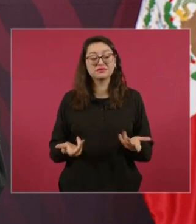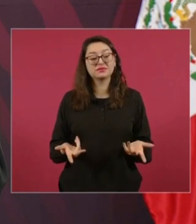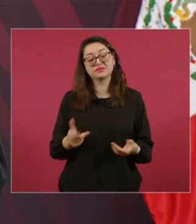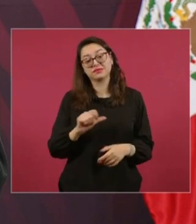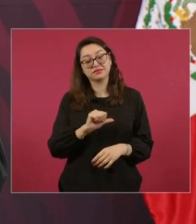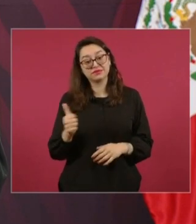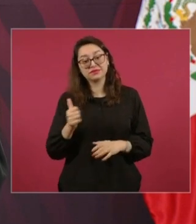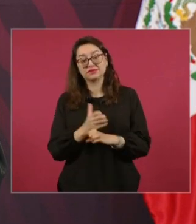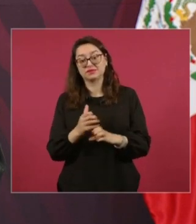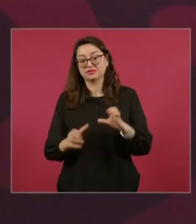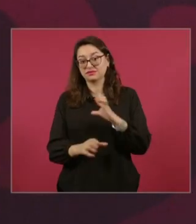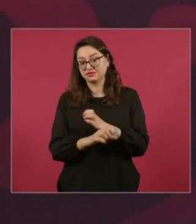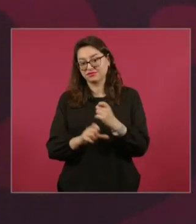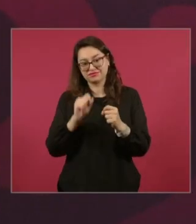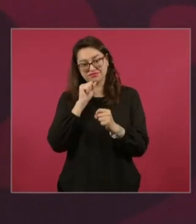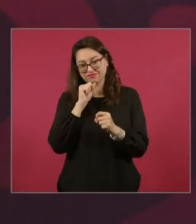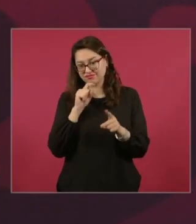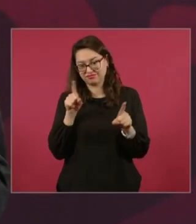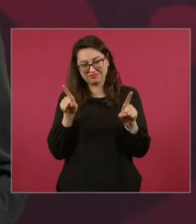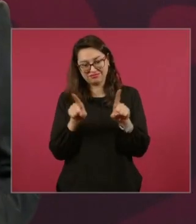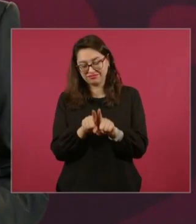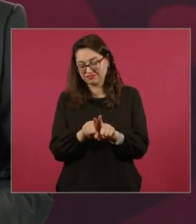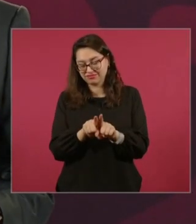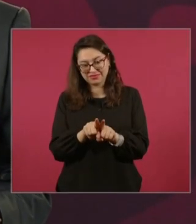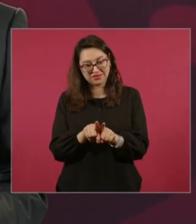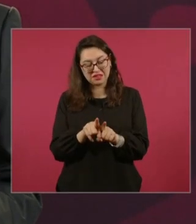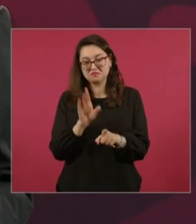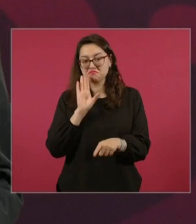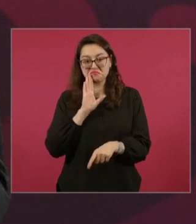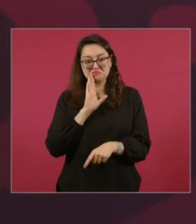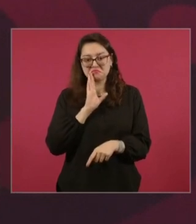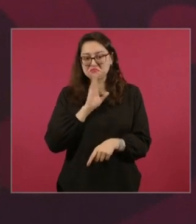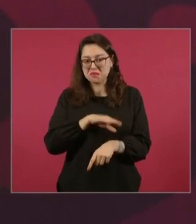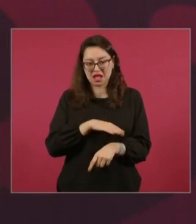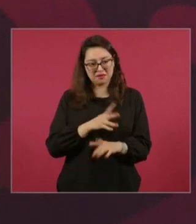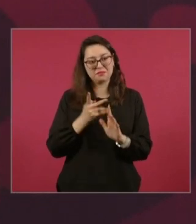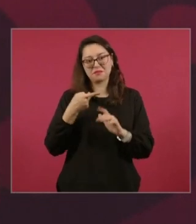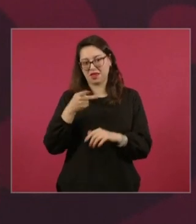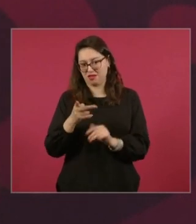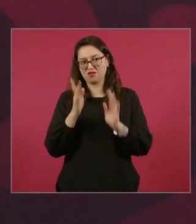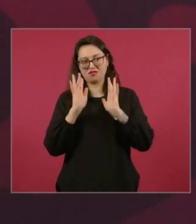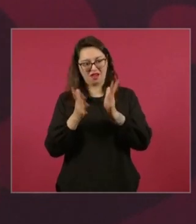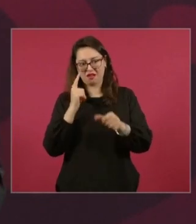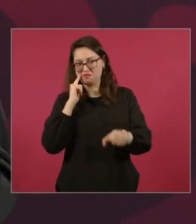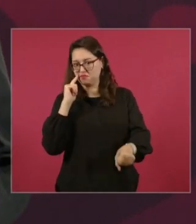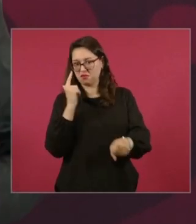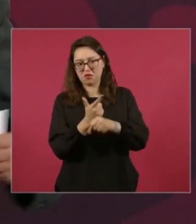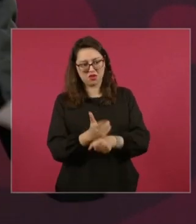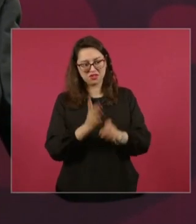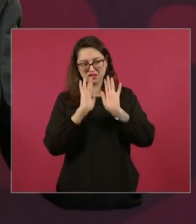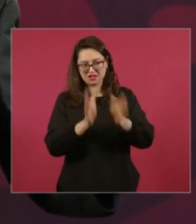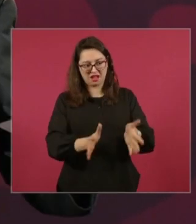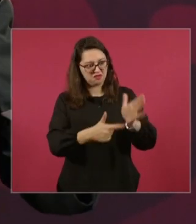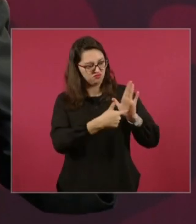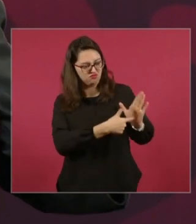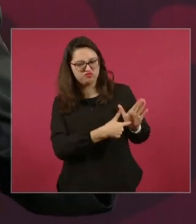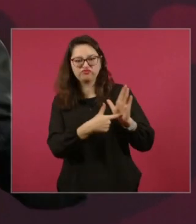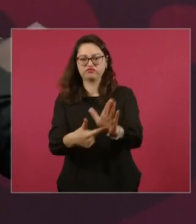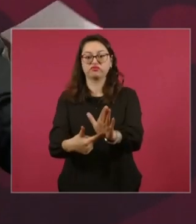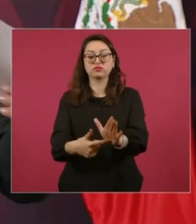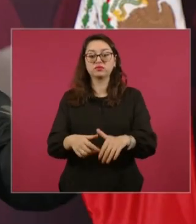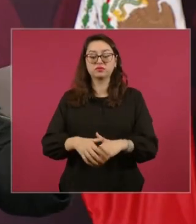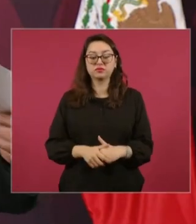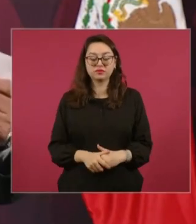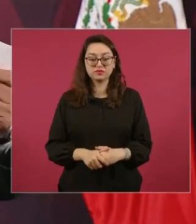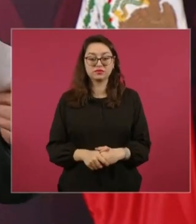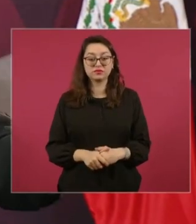infame, y eso sí me da mucho gusto que los desenmascaramos, es que decían que